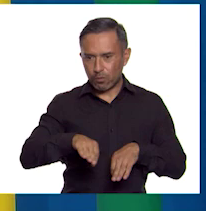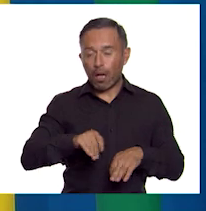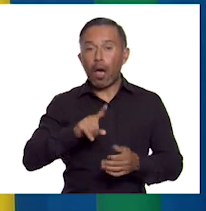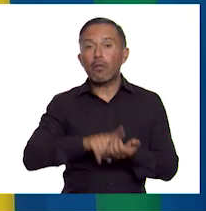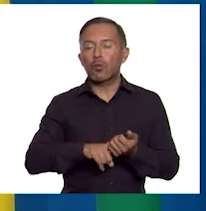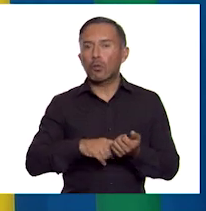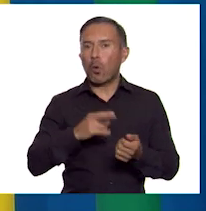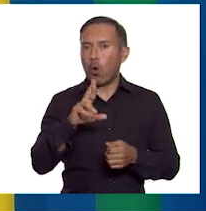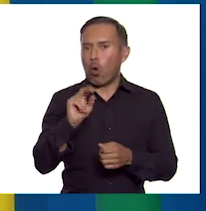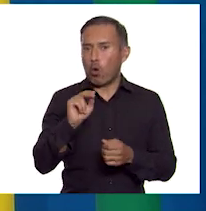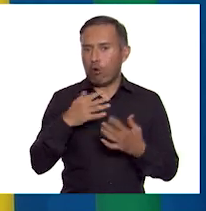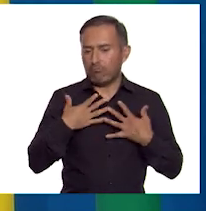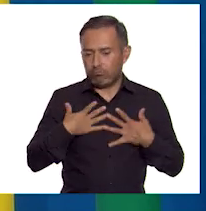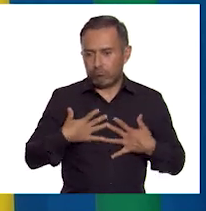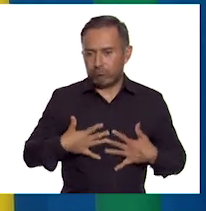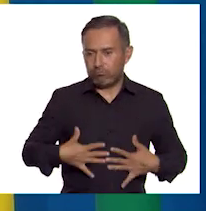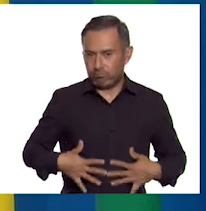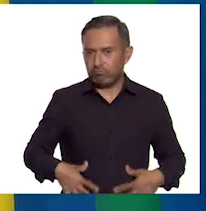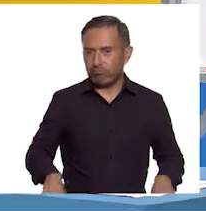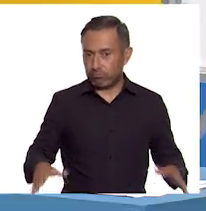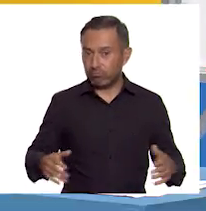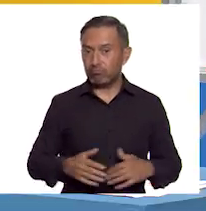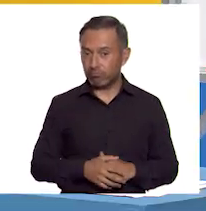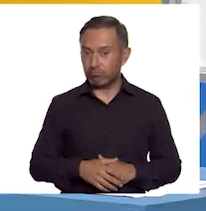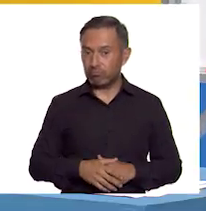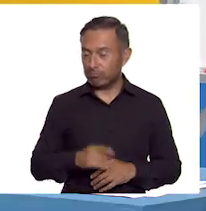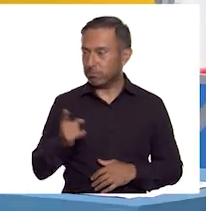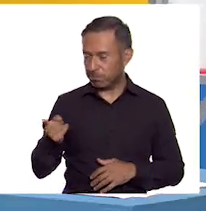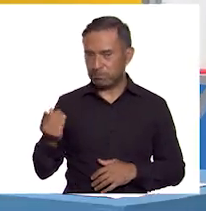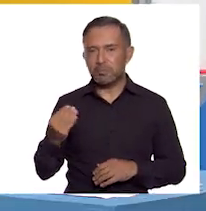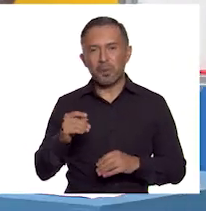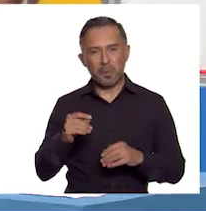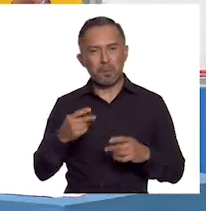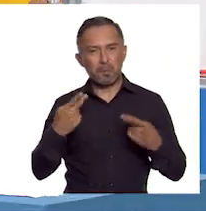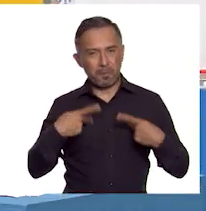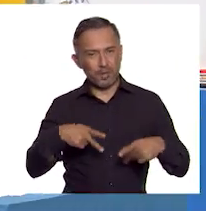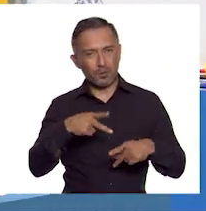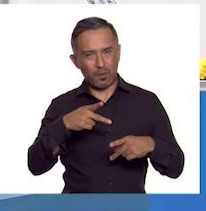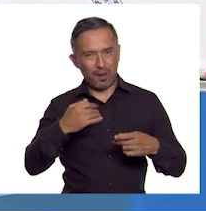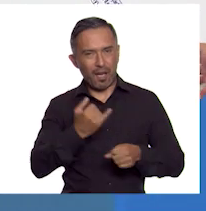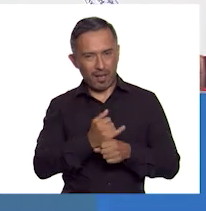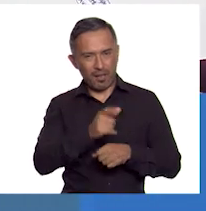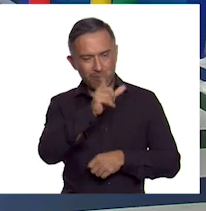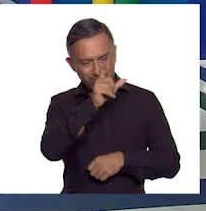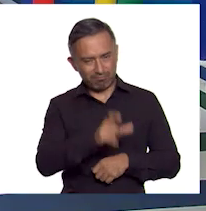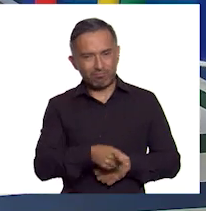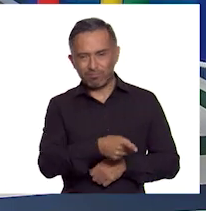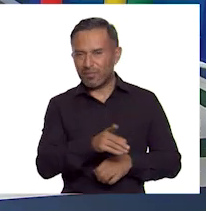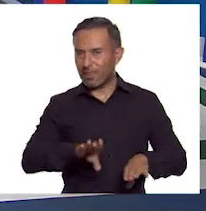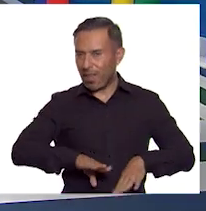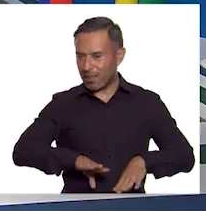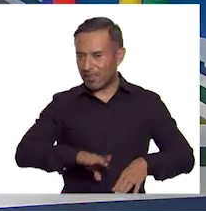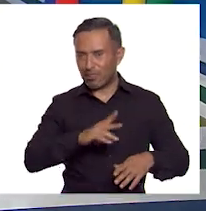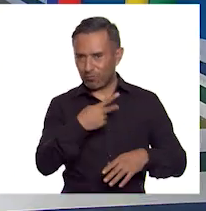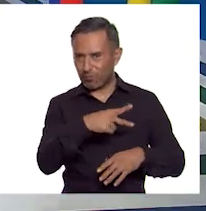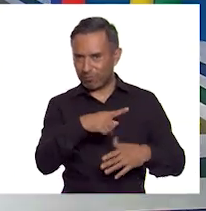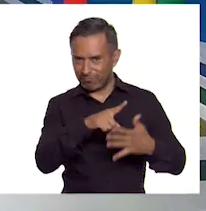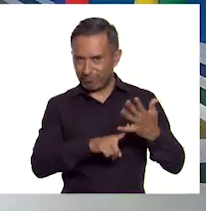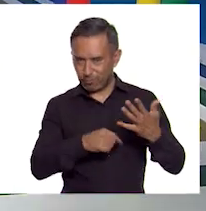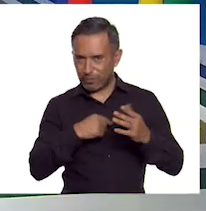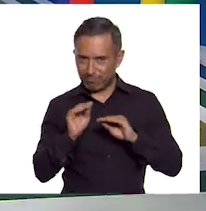oro. Mientras pegamos las descripciones de estos personajes, por favor, Juan, ya le pusimos el pegamento. Claro, maestro.